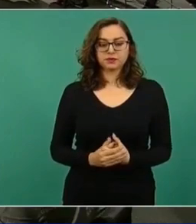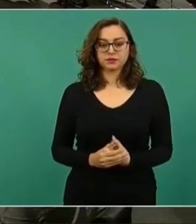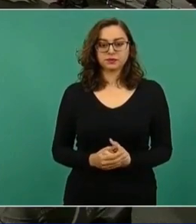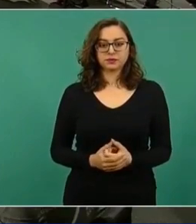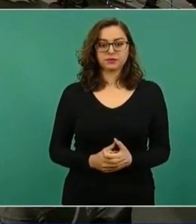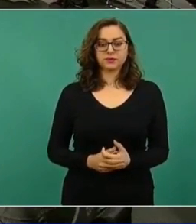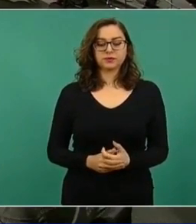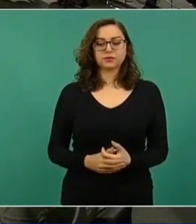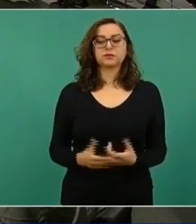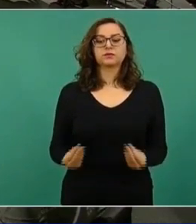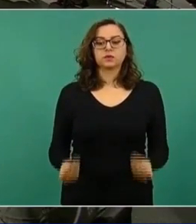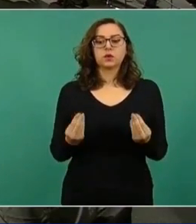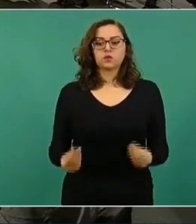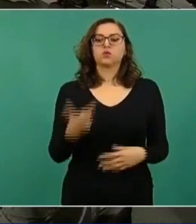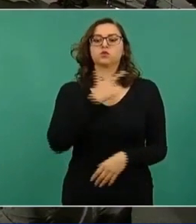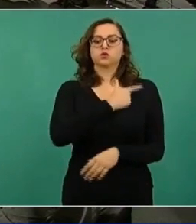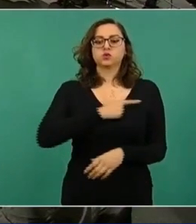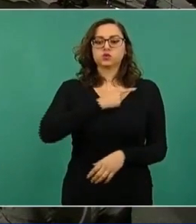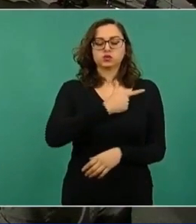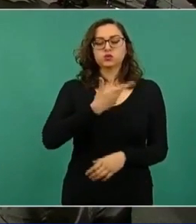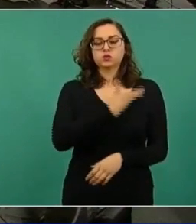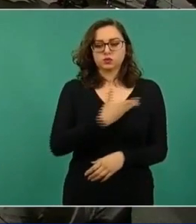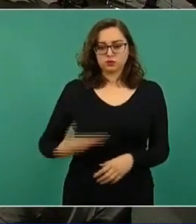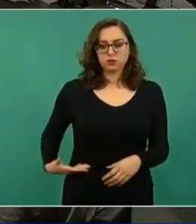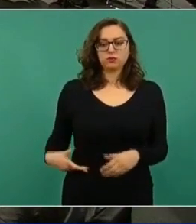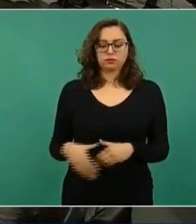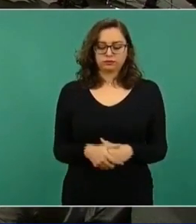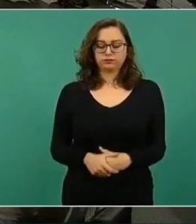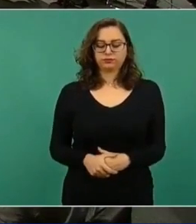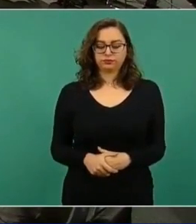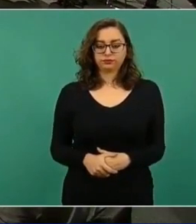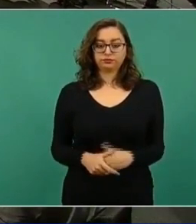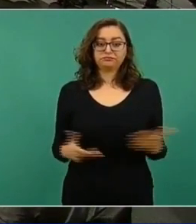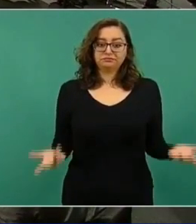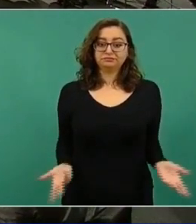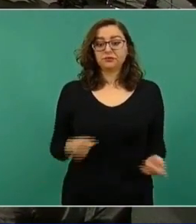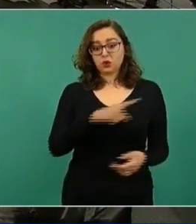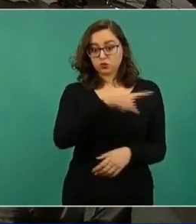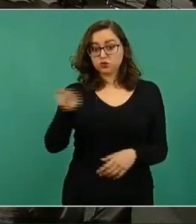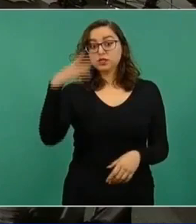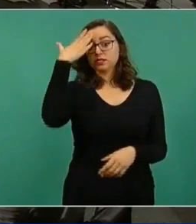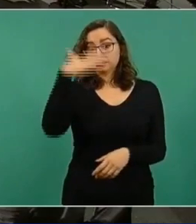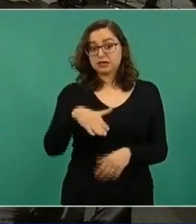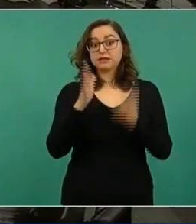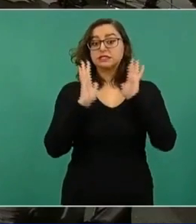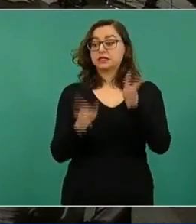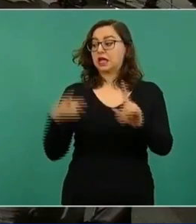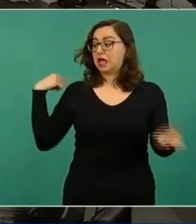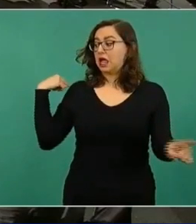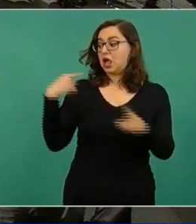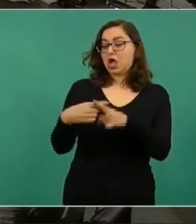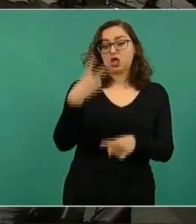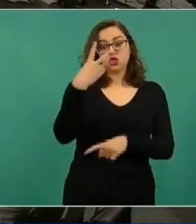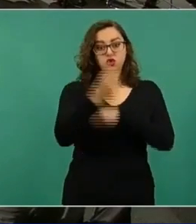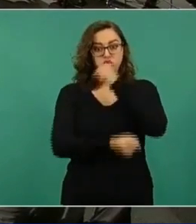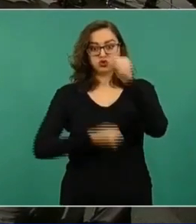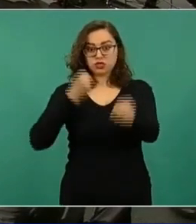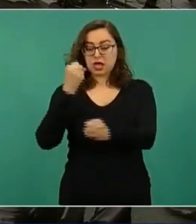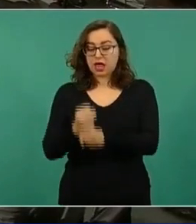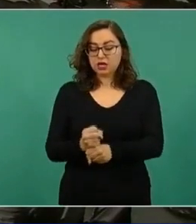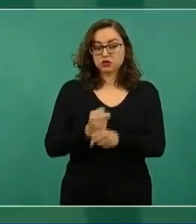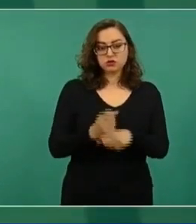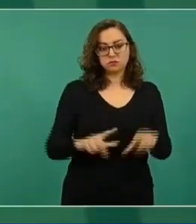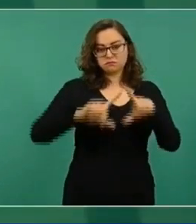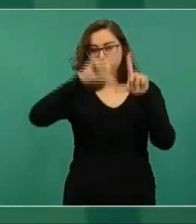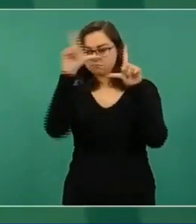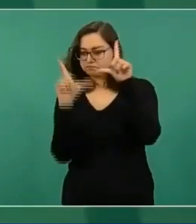Con mucho gusto, señor presidente. Como ustedes saben, y esto ya tiene 2 años, anunciamos un estudio integral